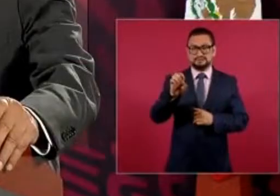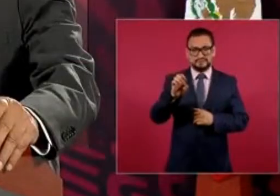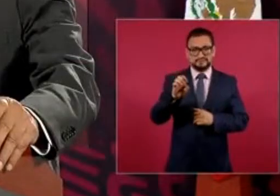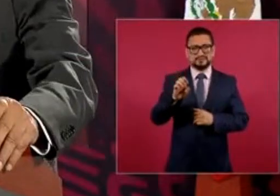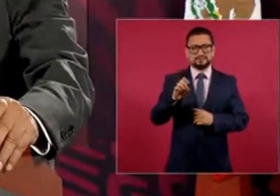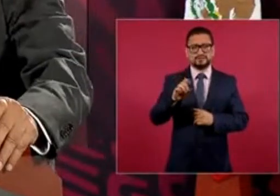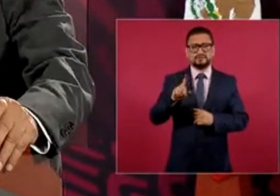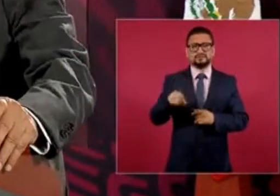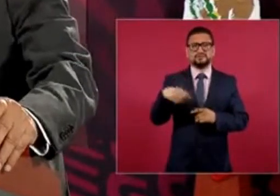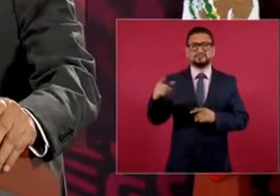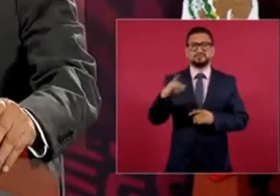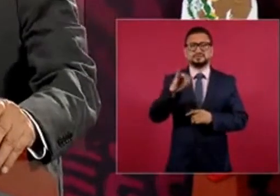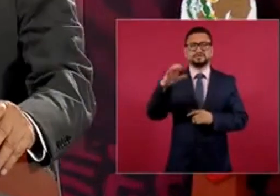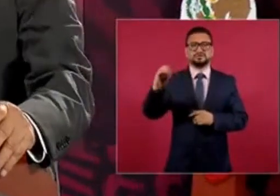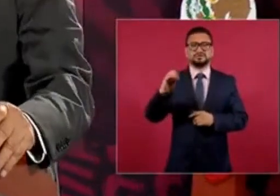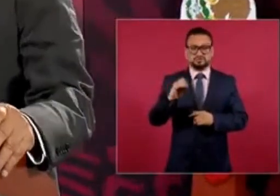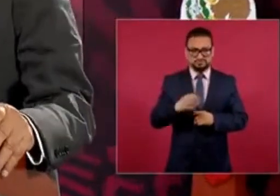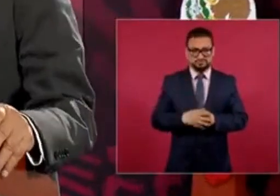CEO.